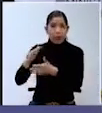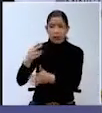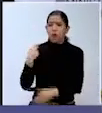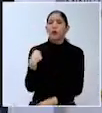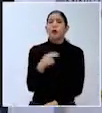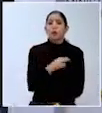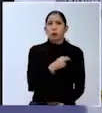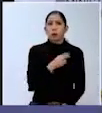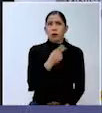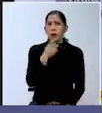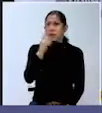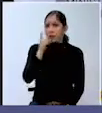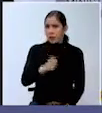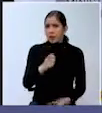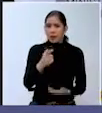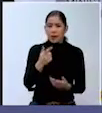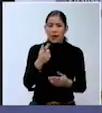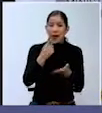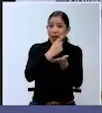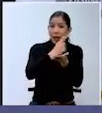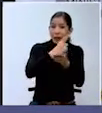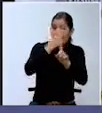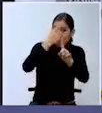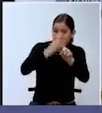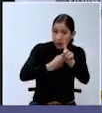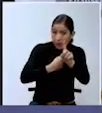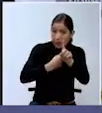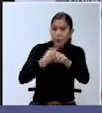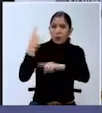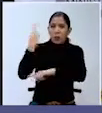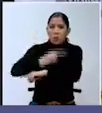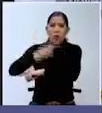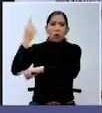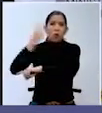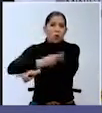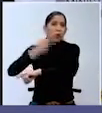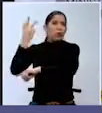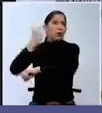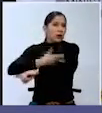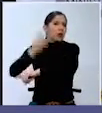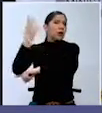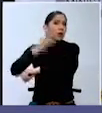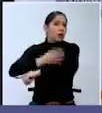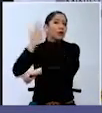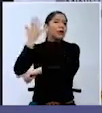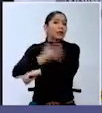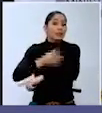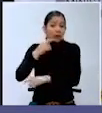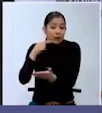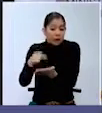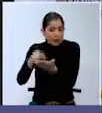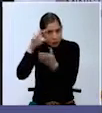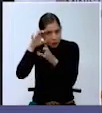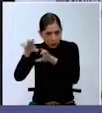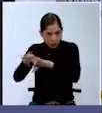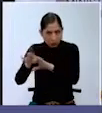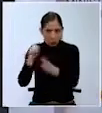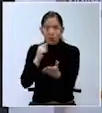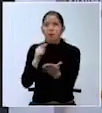durante 5 días al mes. Sin embargo, porque el municipio no ha podido